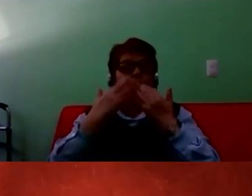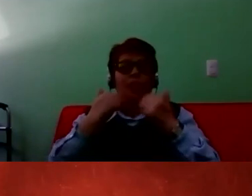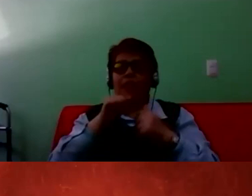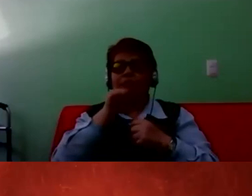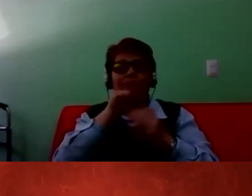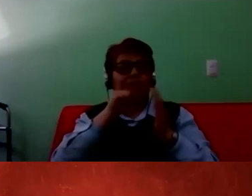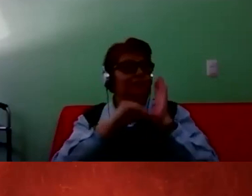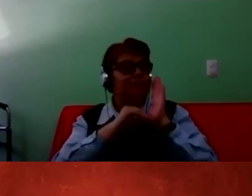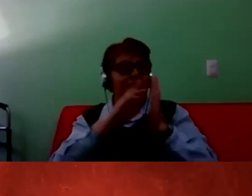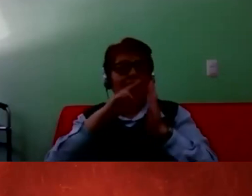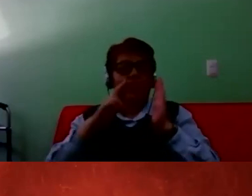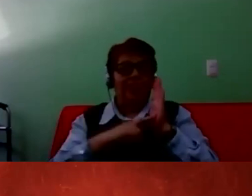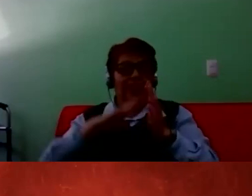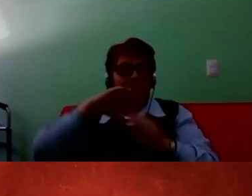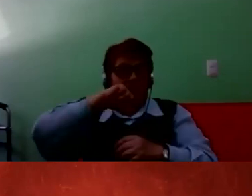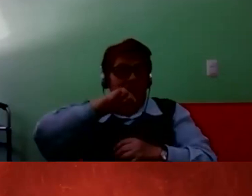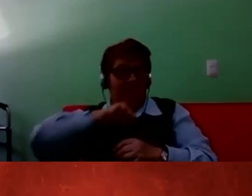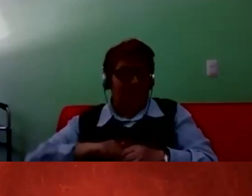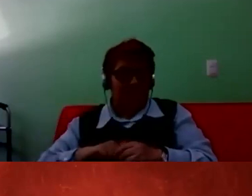el reglamento de las alcaldías.